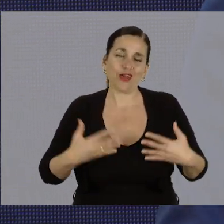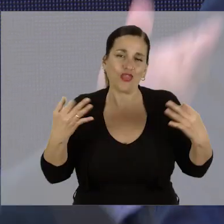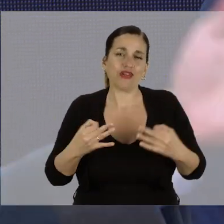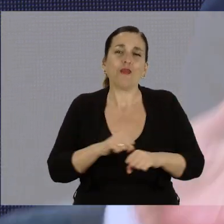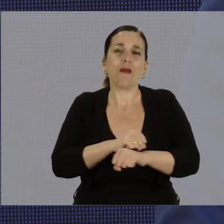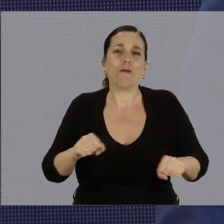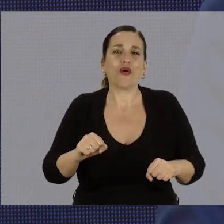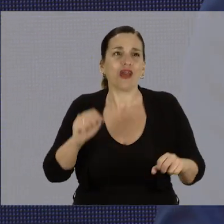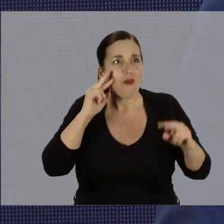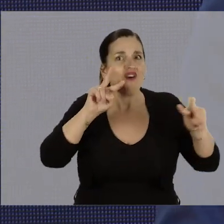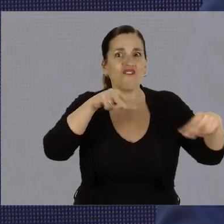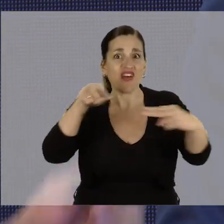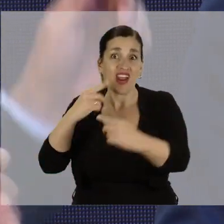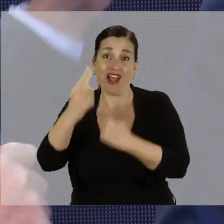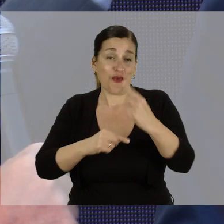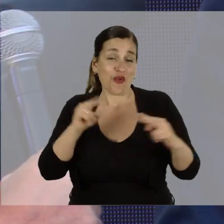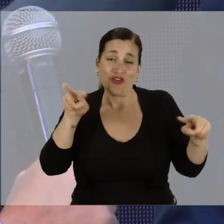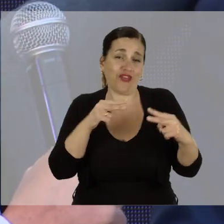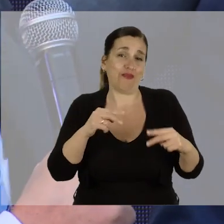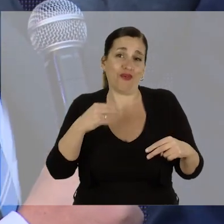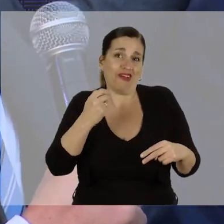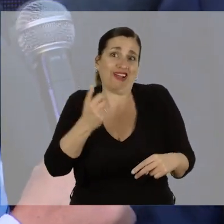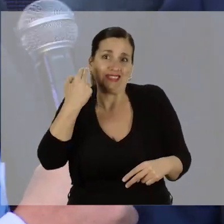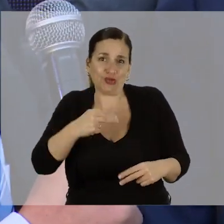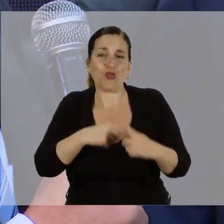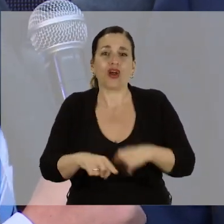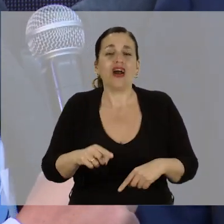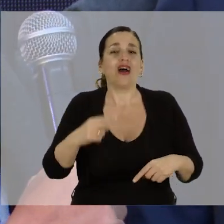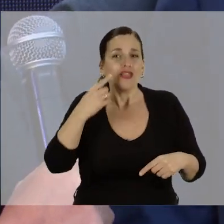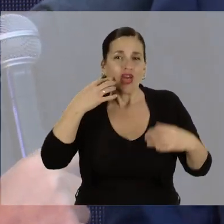corazón, entre otras cosas porque nos permite vernos, que no nos vemos tan seguido